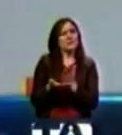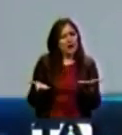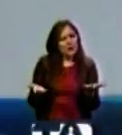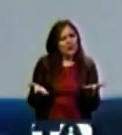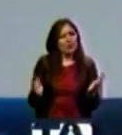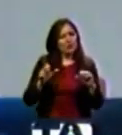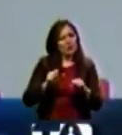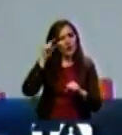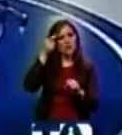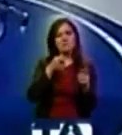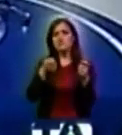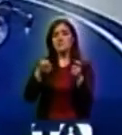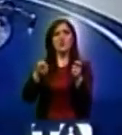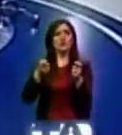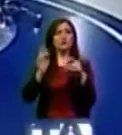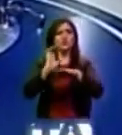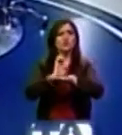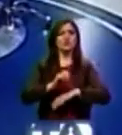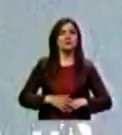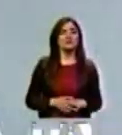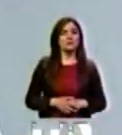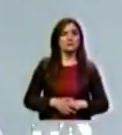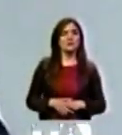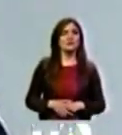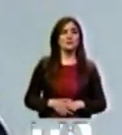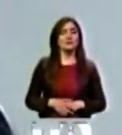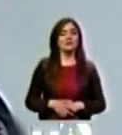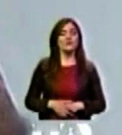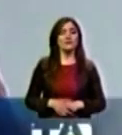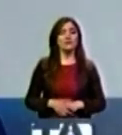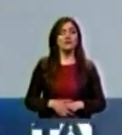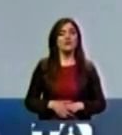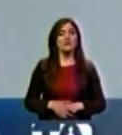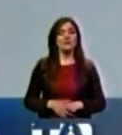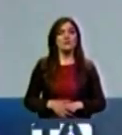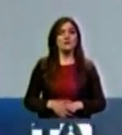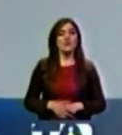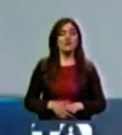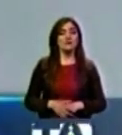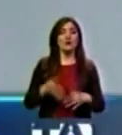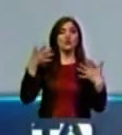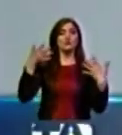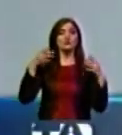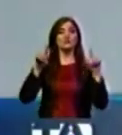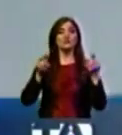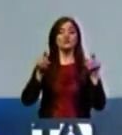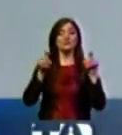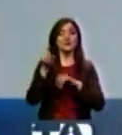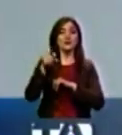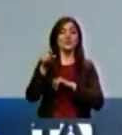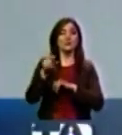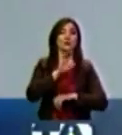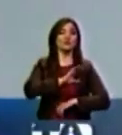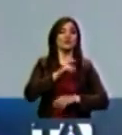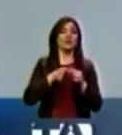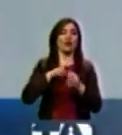y habilitado para gobernar el país. Nada de novelerías. Dice, necesitamos un outsider en la política. Y mire lo que está pasando en el municipio de